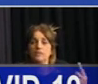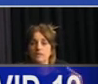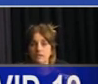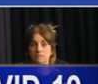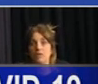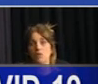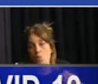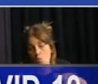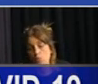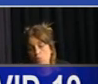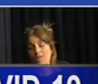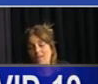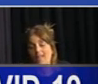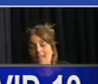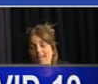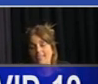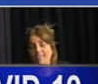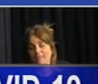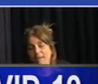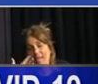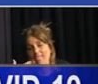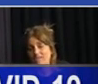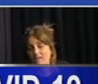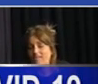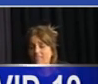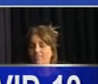y con pesar tomamos la decisión